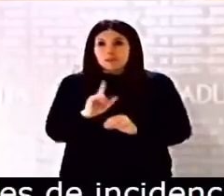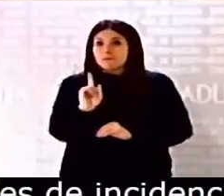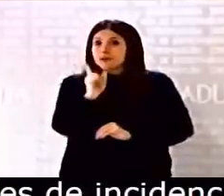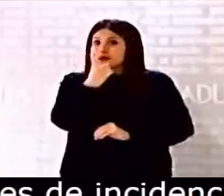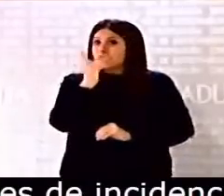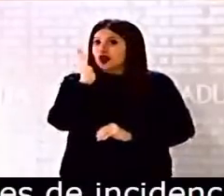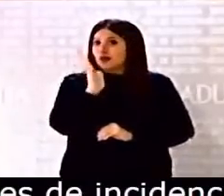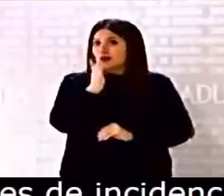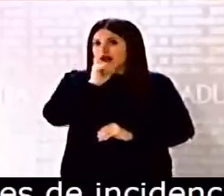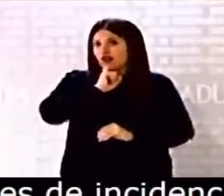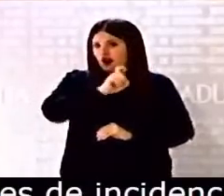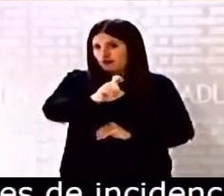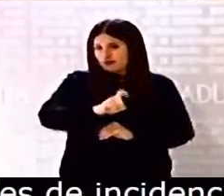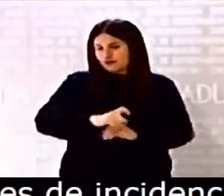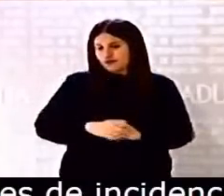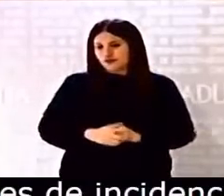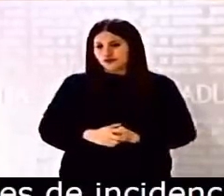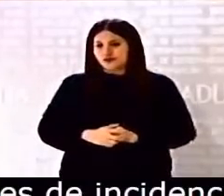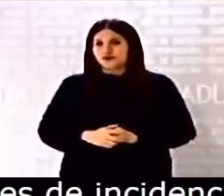amenaza